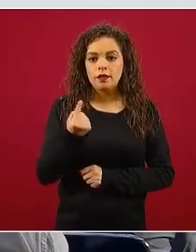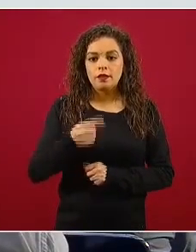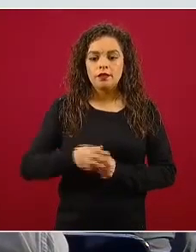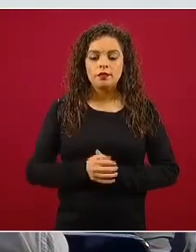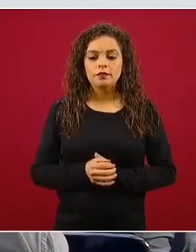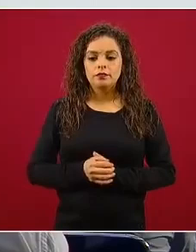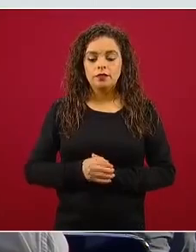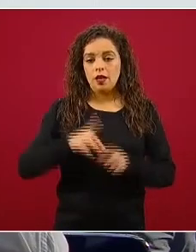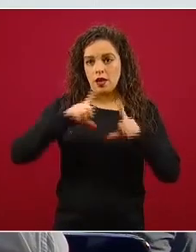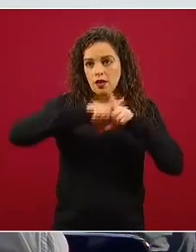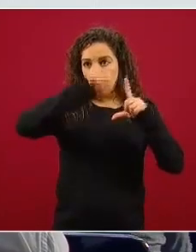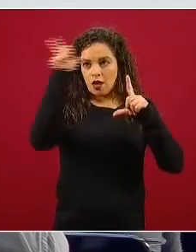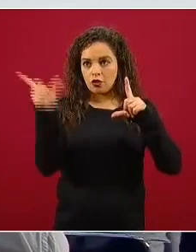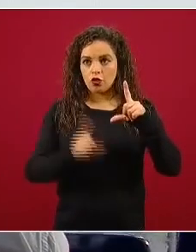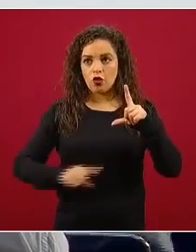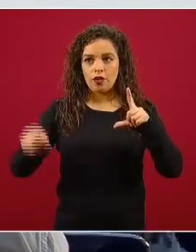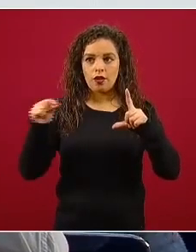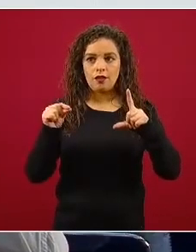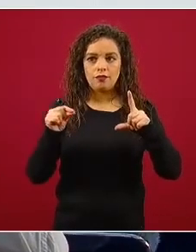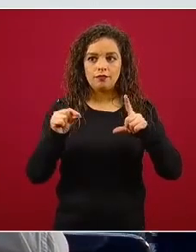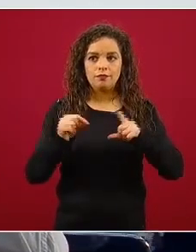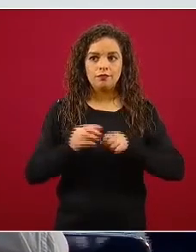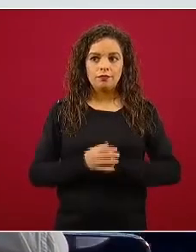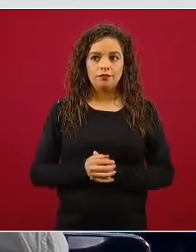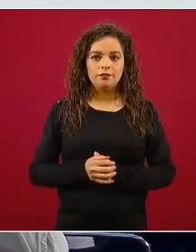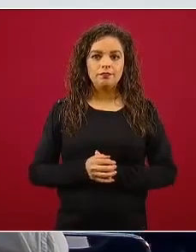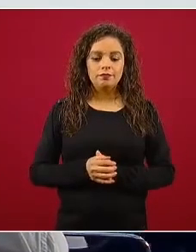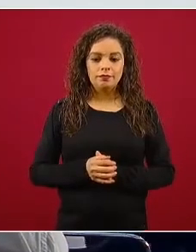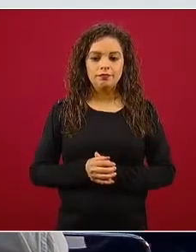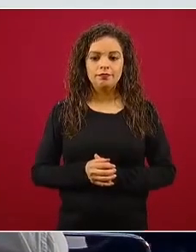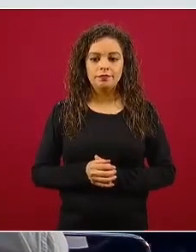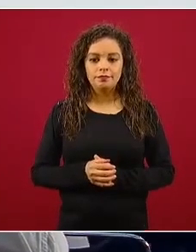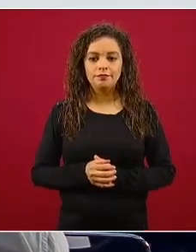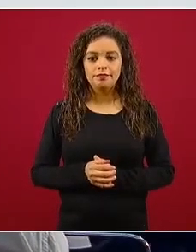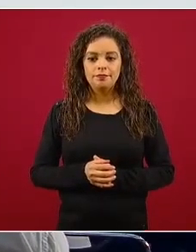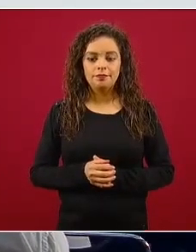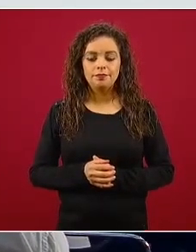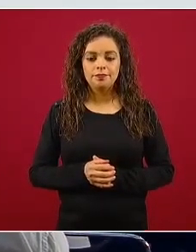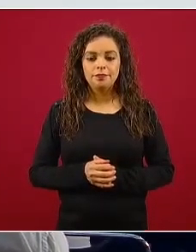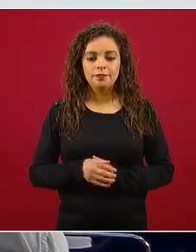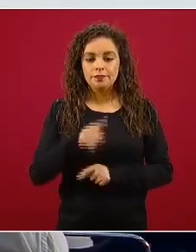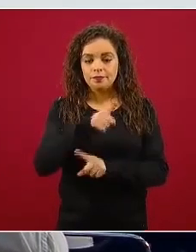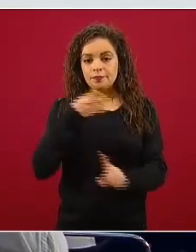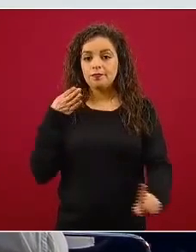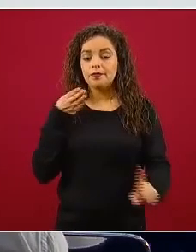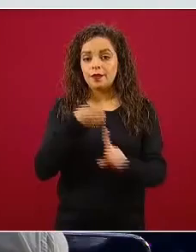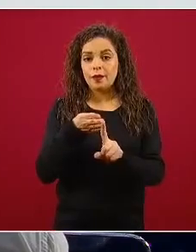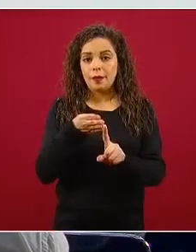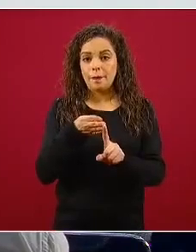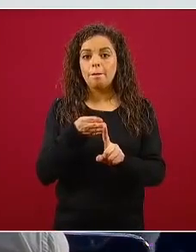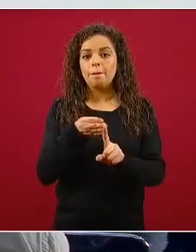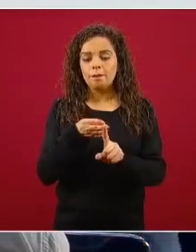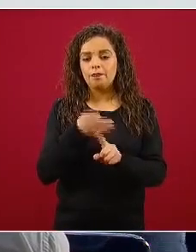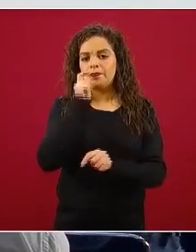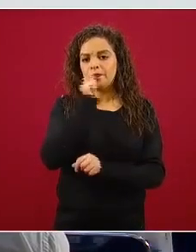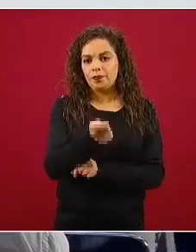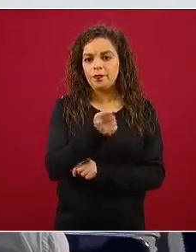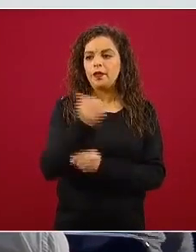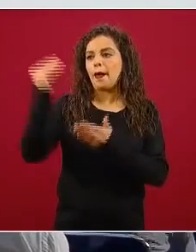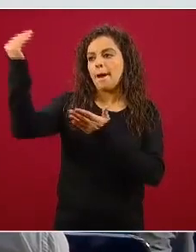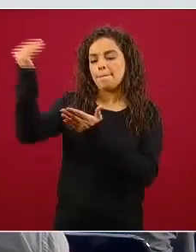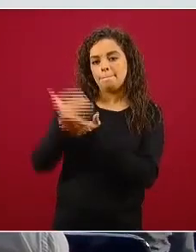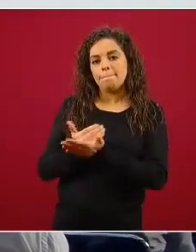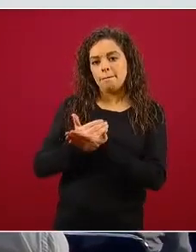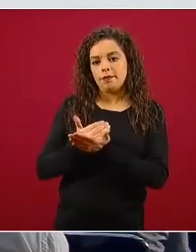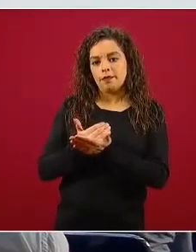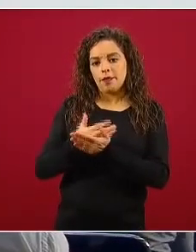nacional, es decir, en todo México, cuyo objetivo se centró principalmente en poder disminuir la